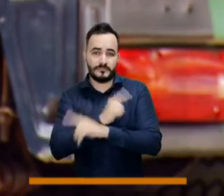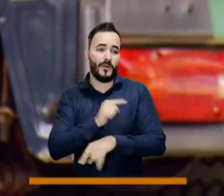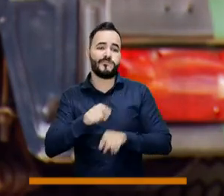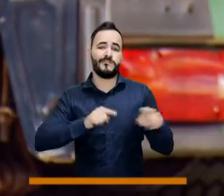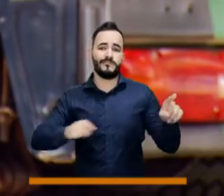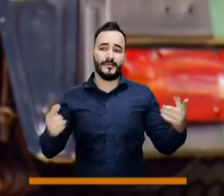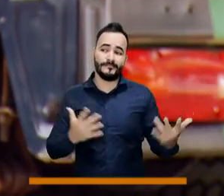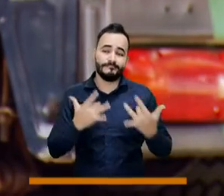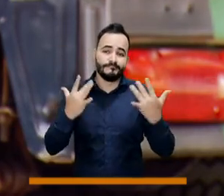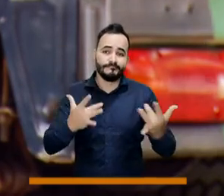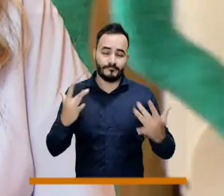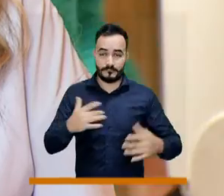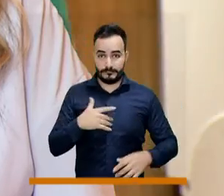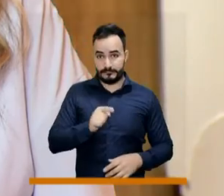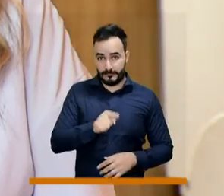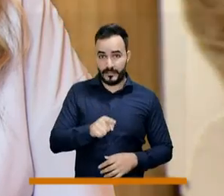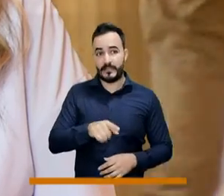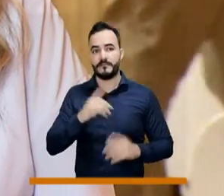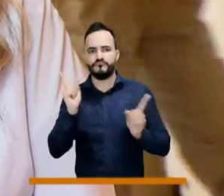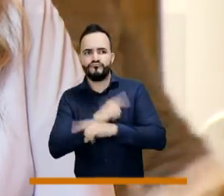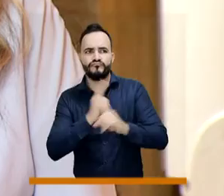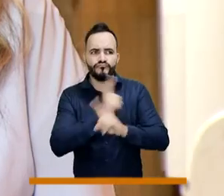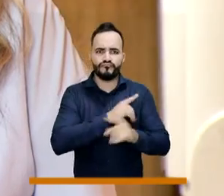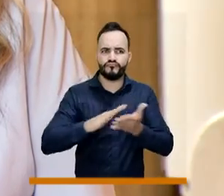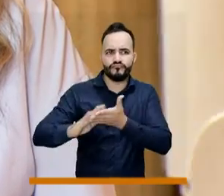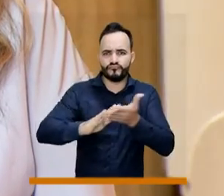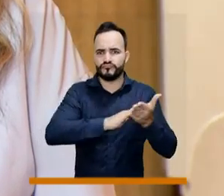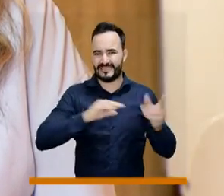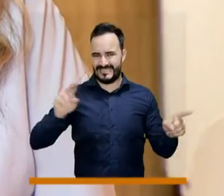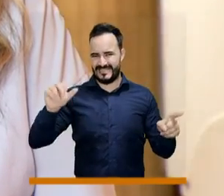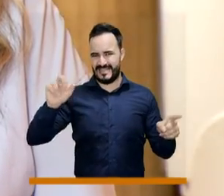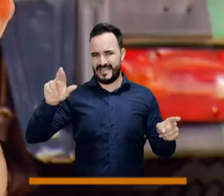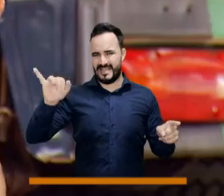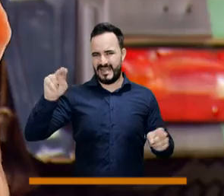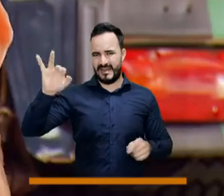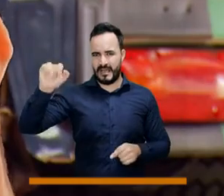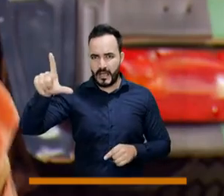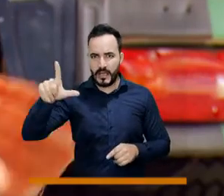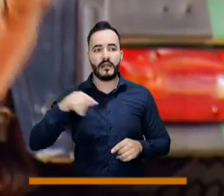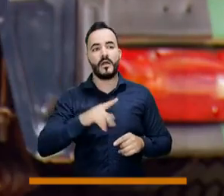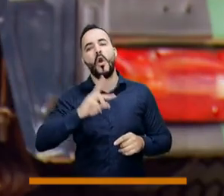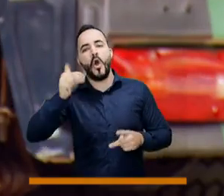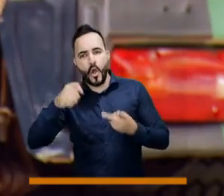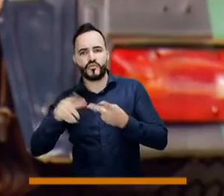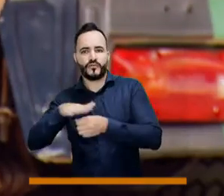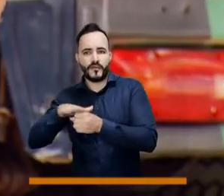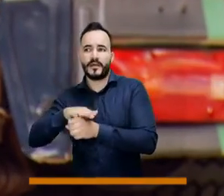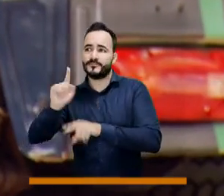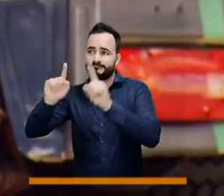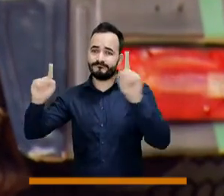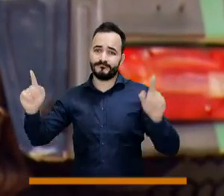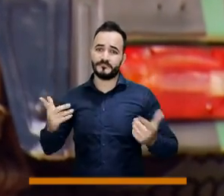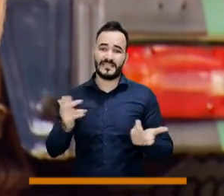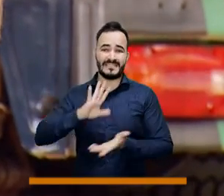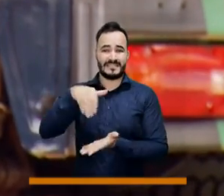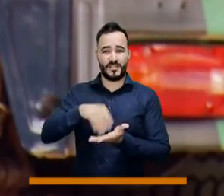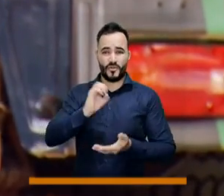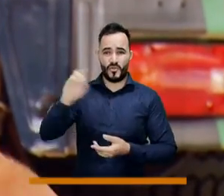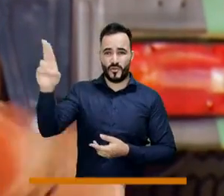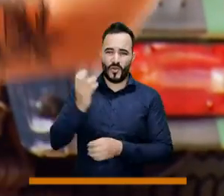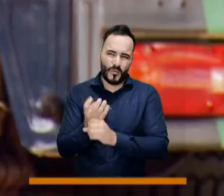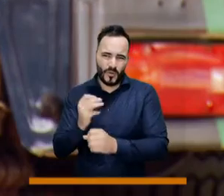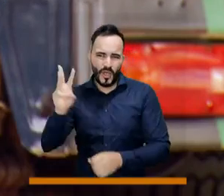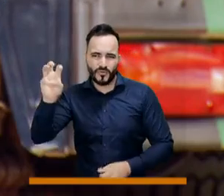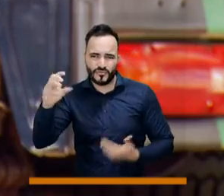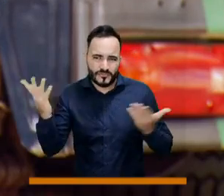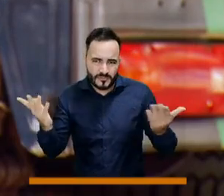pero también, aparte de la renovación urbana de territorios como Naranjal, más mejoramientos integrales de barrio. Arriba en la zona centro-oriental en la Comuna